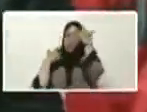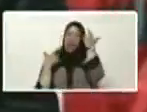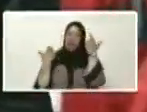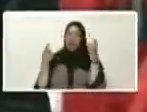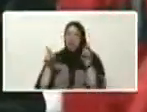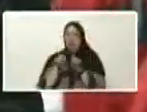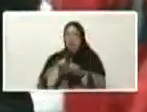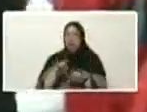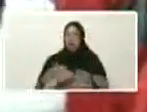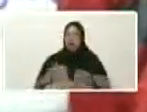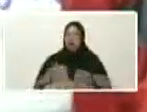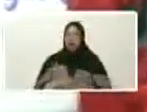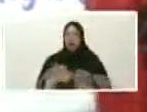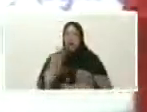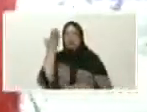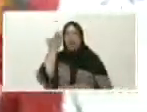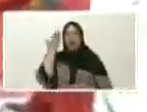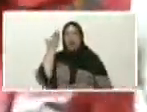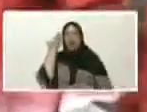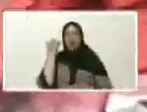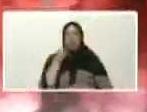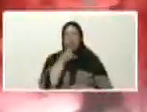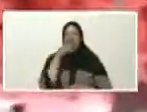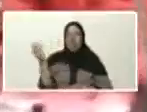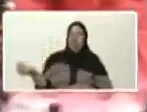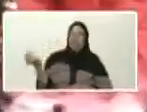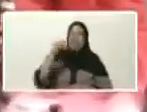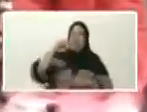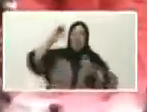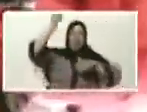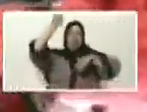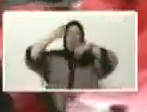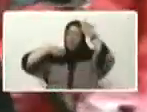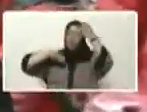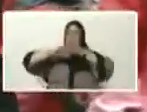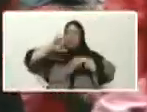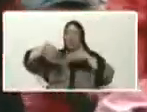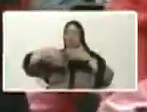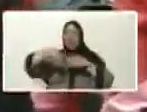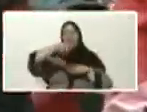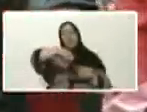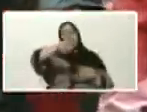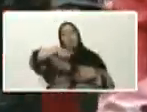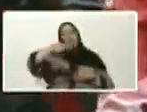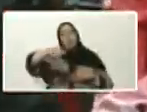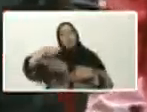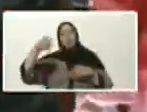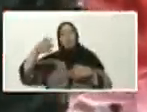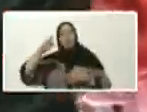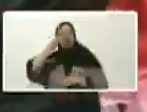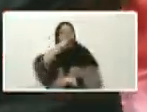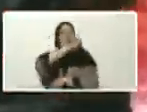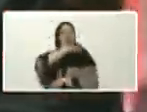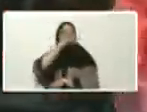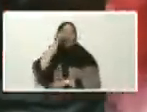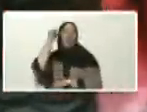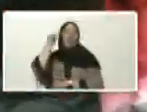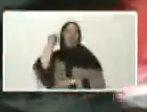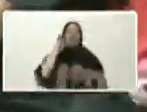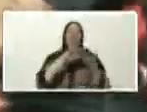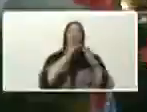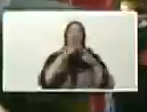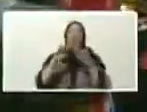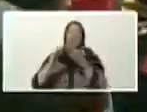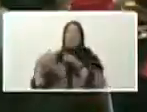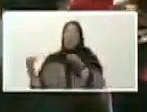Chávez. ¿Y ustedes saben quiénes son más chavistas todavía? Todo este contingente de jefas y jefes de comunidad, calle